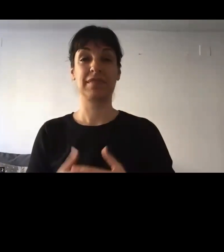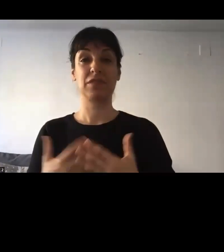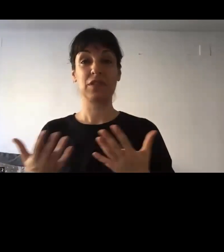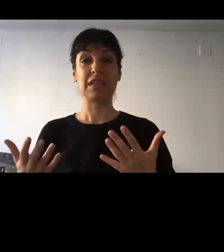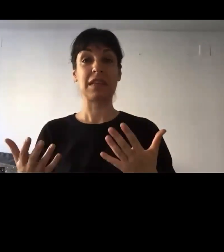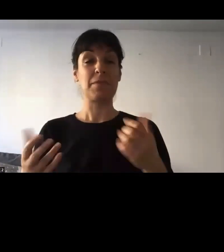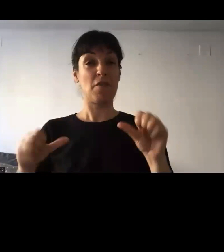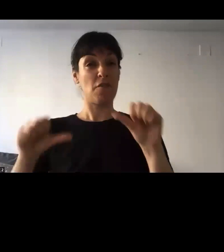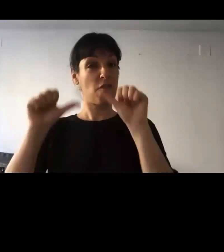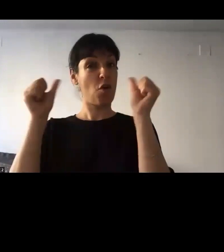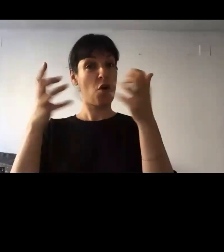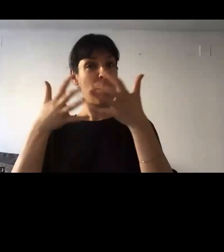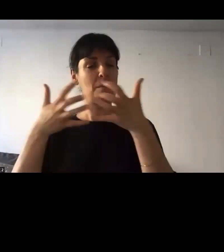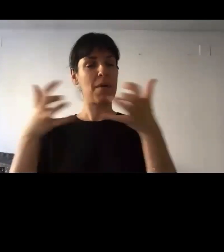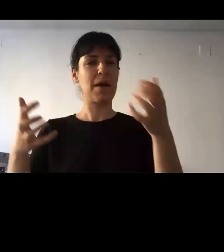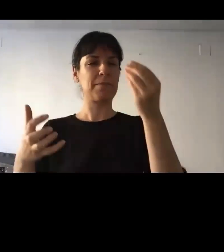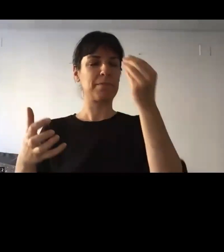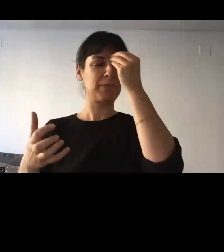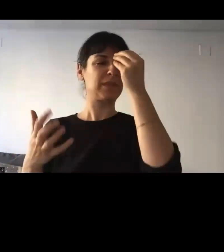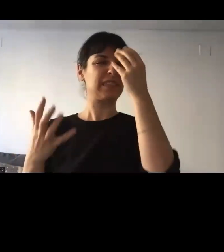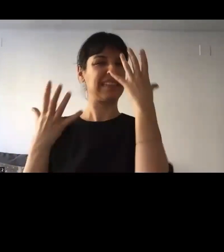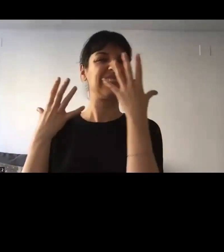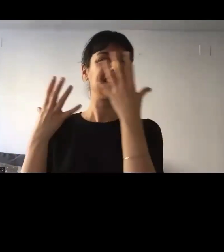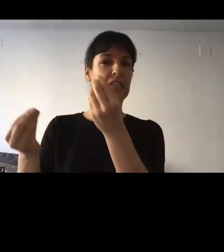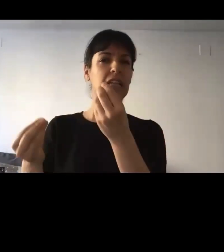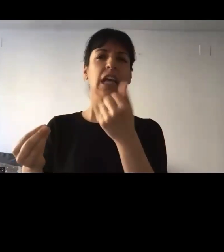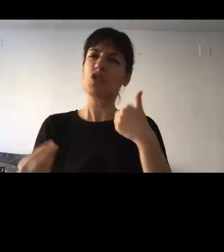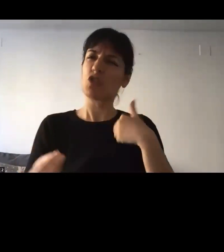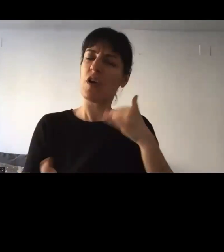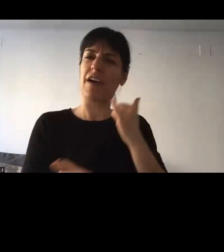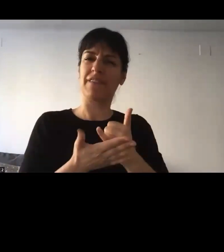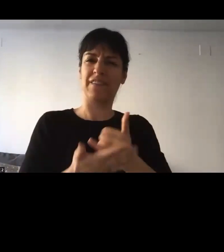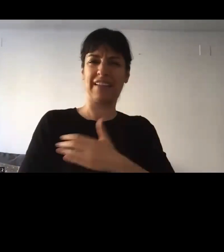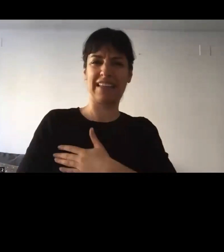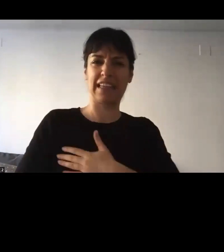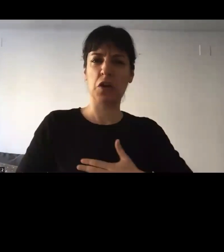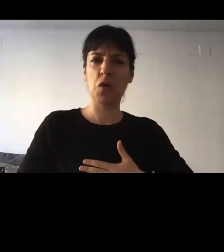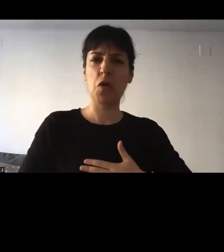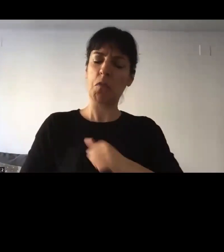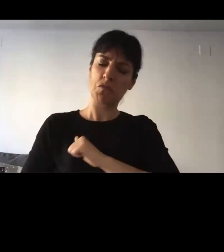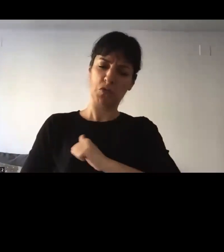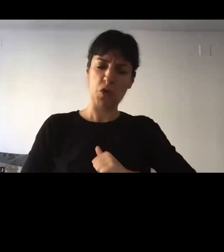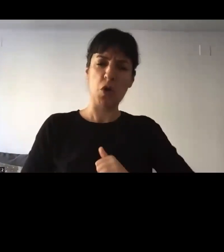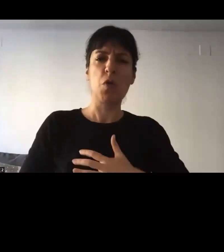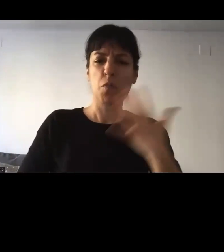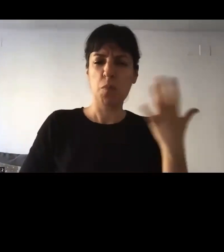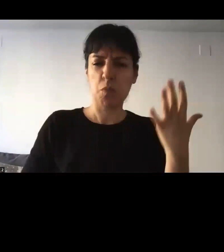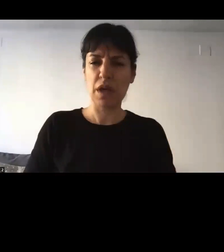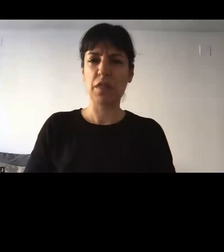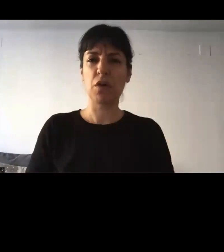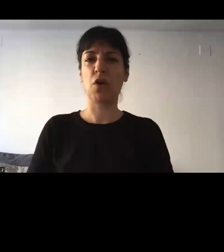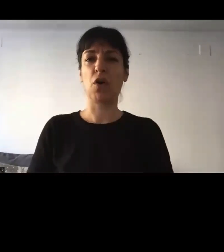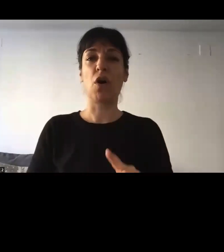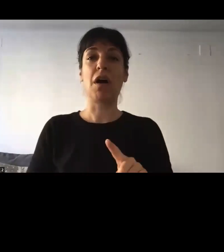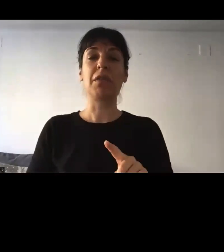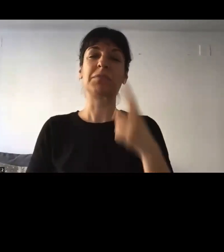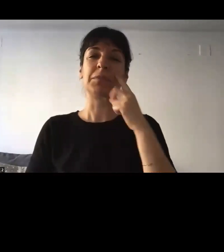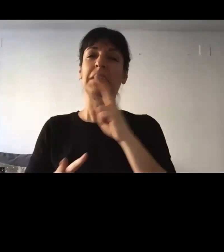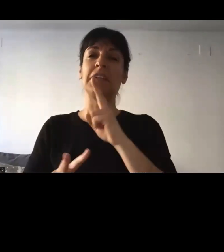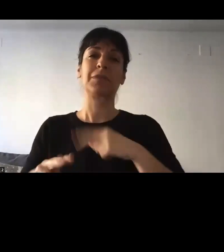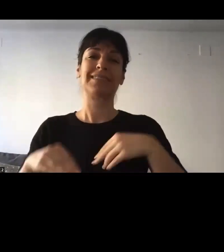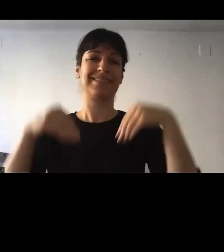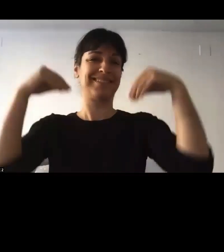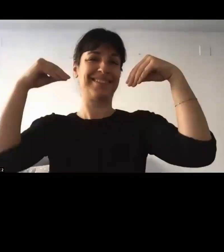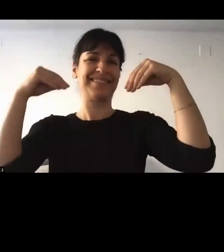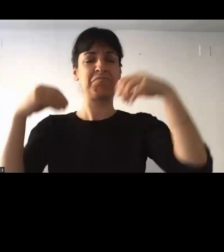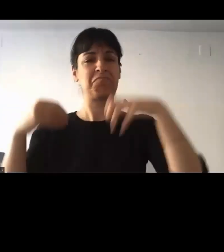forma entiende que lo quiero probar o que lo puedo hacer yo solo y bueno, simplemente sonríen y no se lo toman mal. Pero sí que es